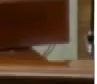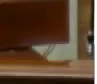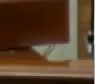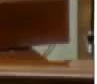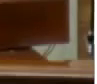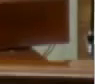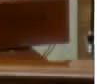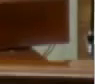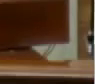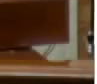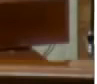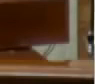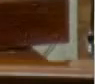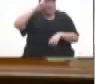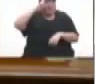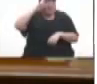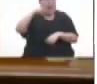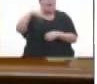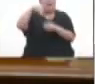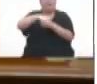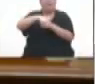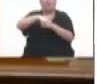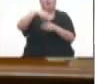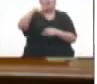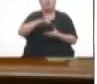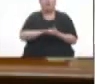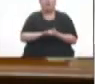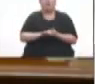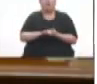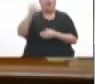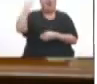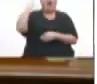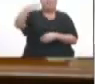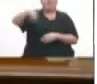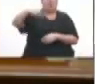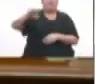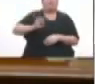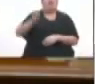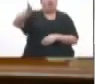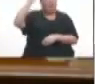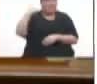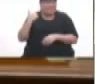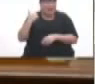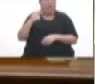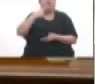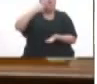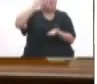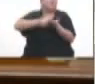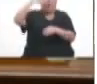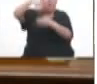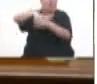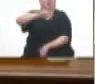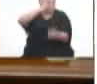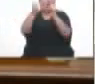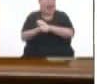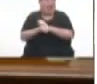veces es lo que necesitamos eh en sí la aprobación Me parece que se dio en menos del tiempo que se esperaba que